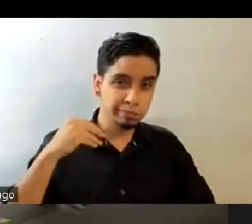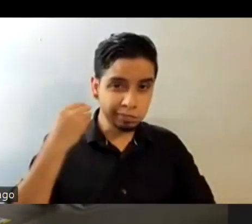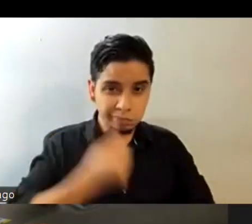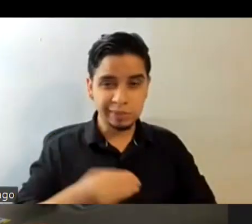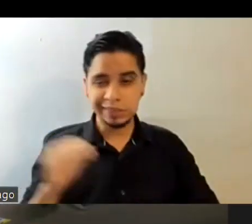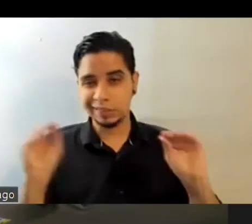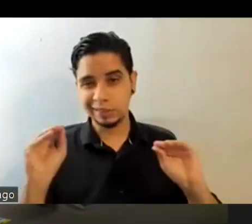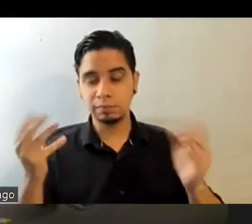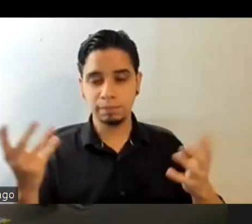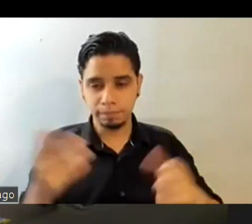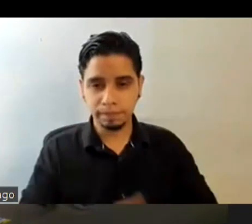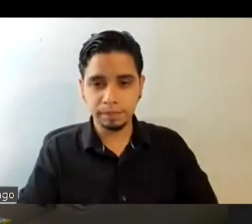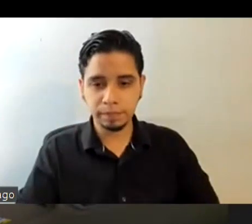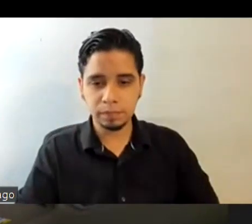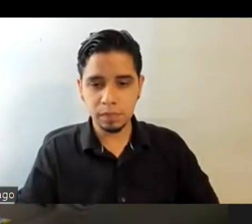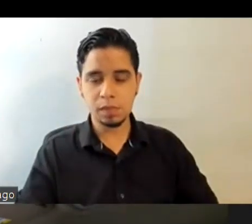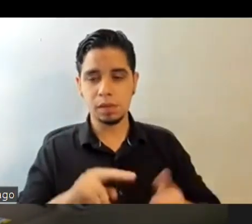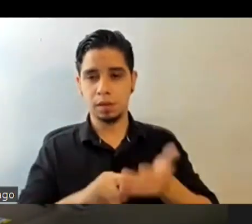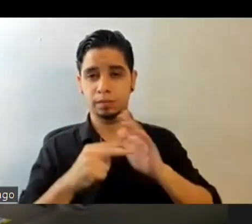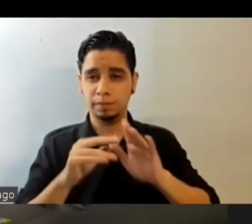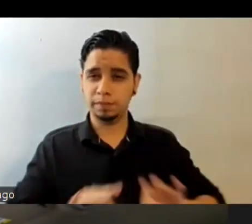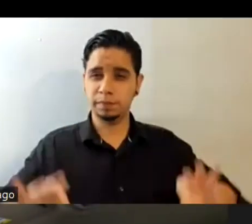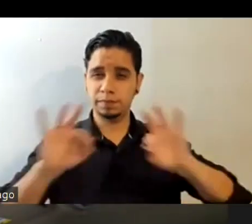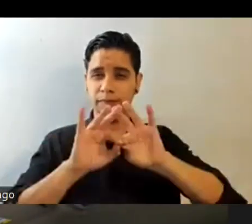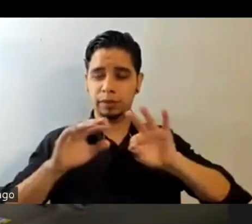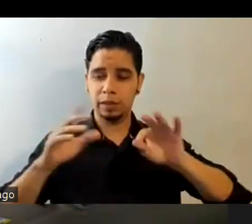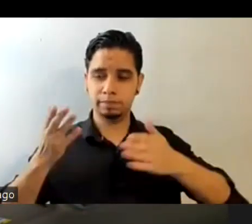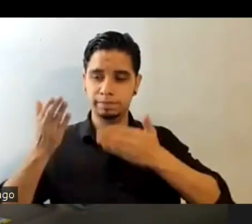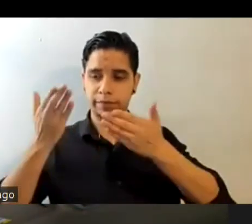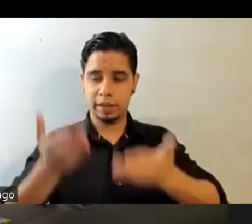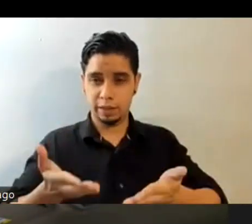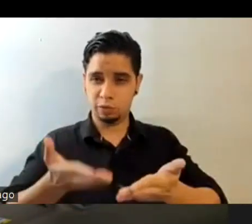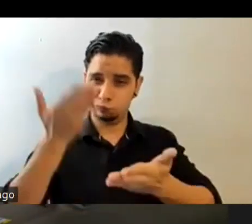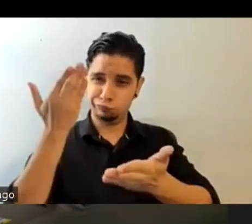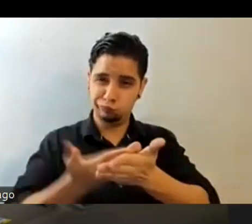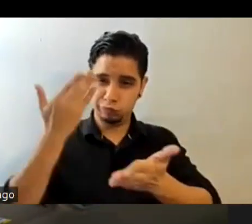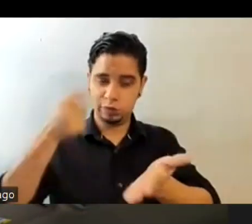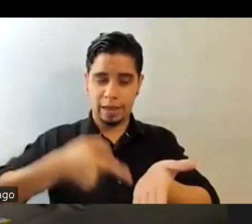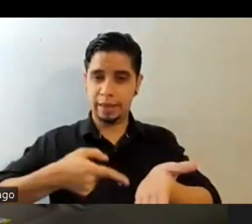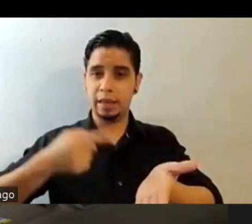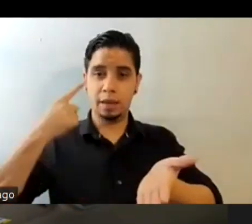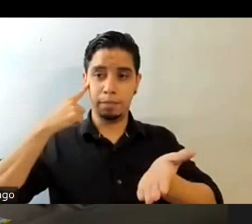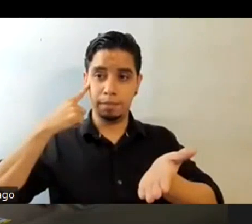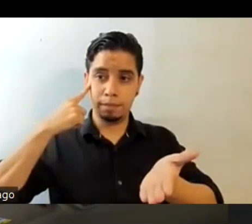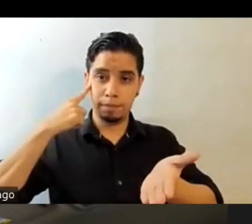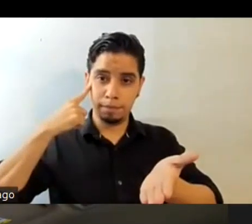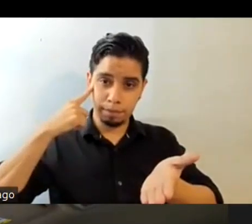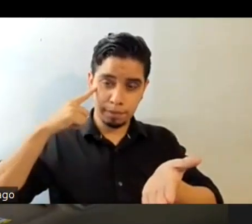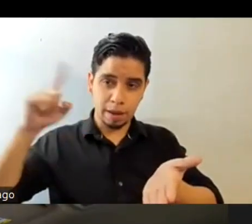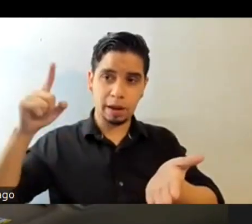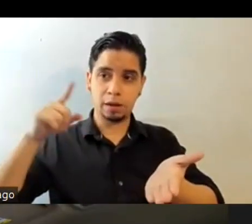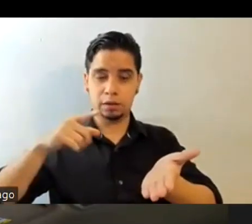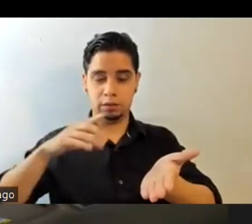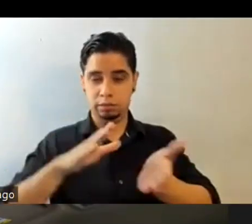¿no? Exacto. Entonces es importante dejar ese documento que parte de esto, es prácticamente el